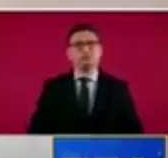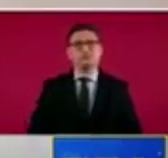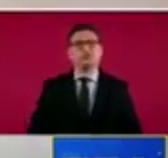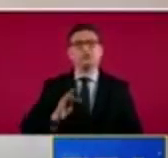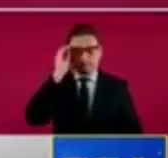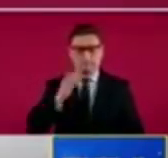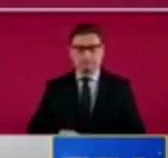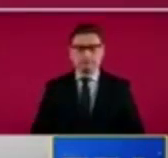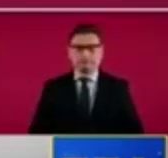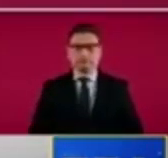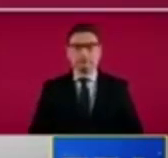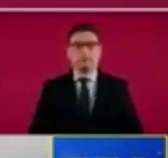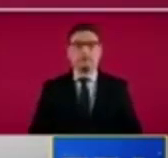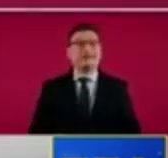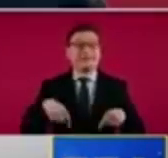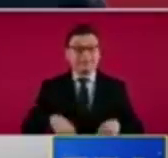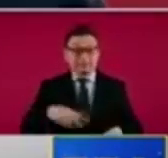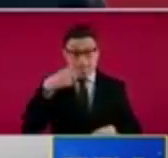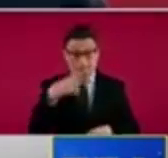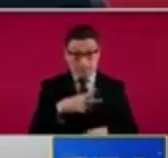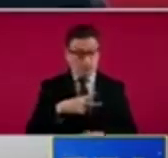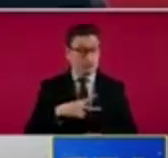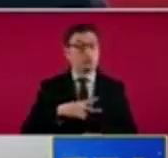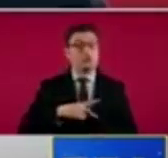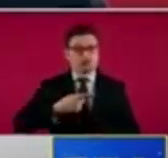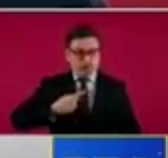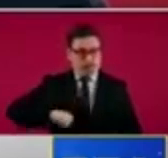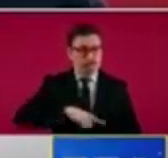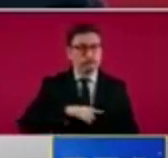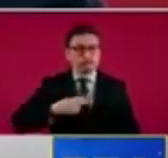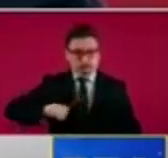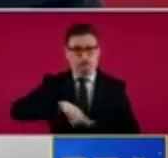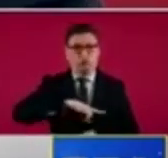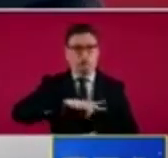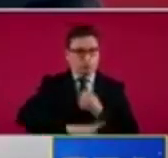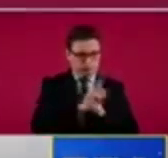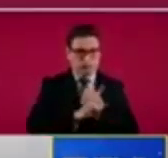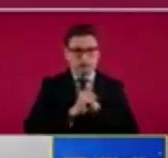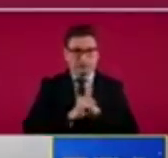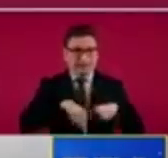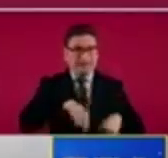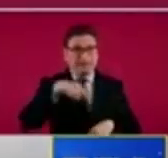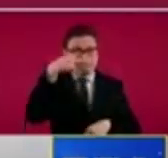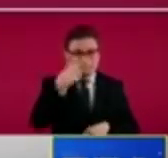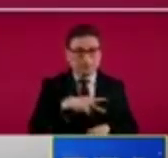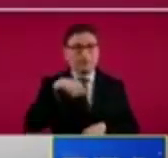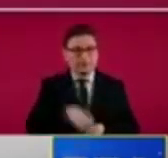aceptamos eso. Nuestros problemas los vamos a resolver, los mexicanos. No